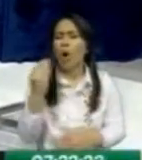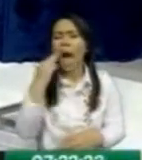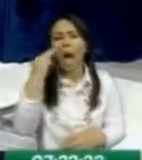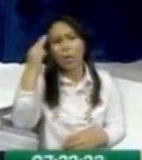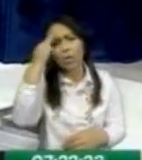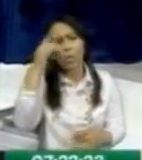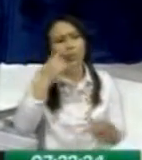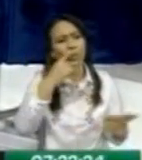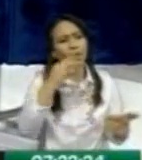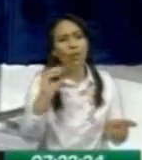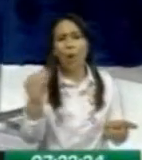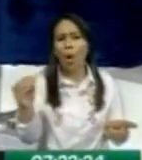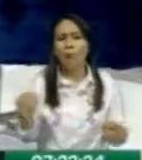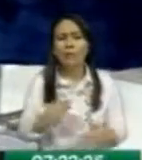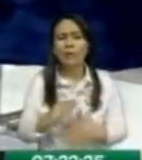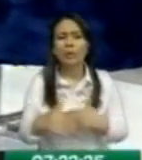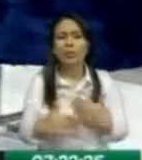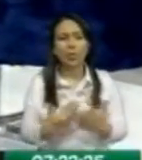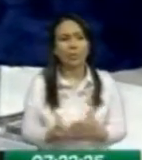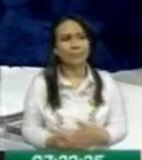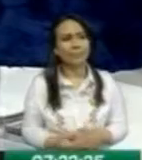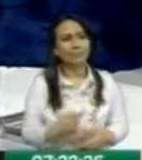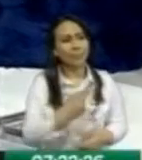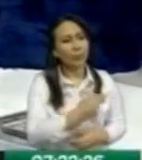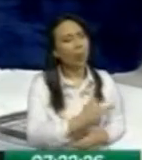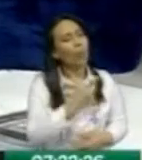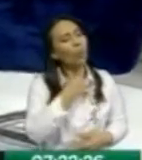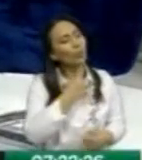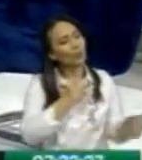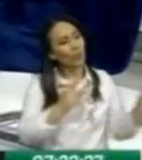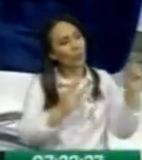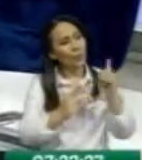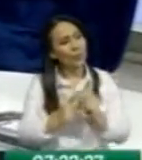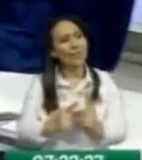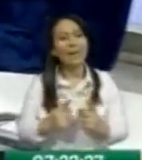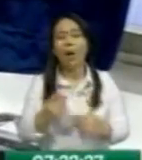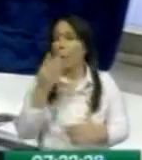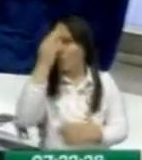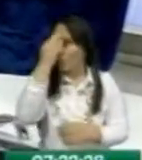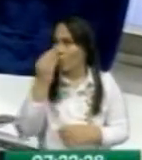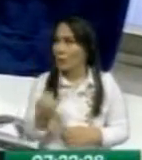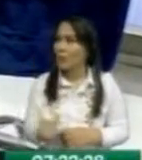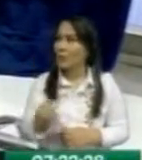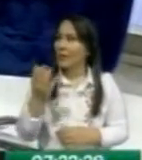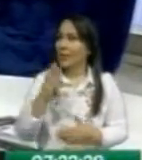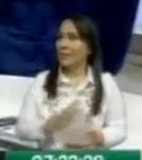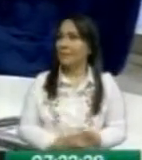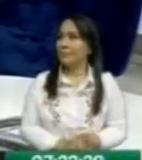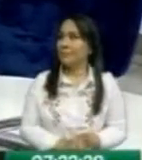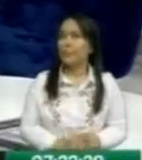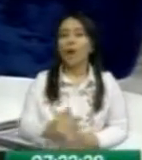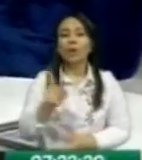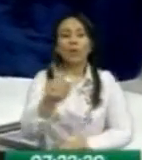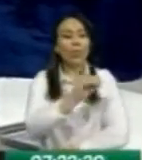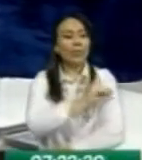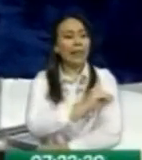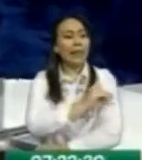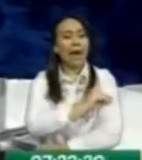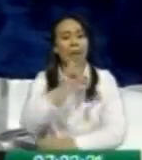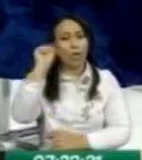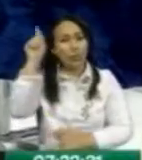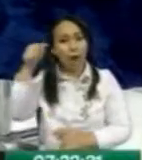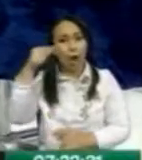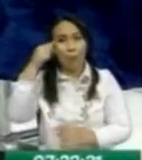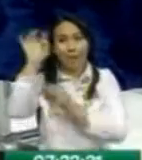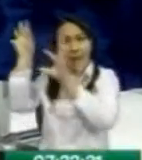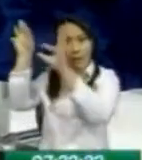jóvenes, niños, adolescentes. Elías, qué gusto que nos acompañe. Gracias, buenos Luisa. Días y buenos bienvenidos. Días. Como representante del gobierno